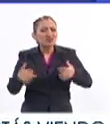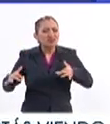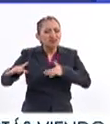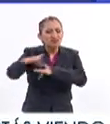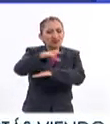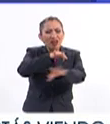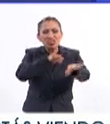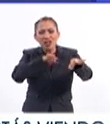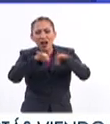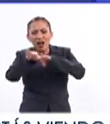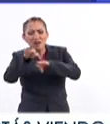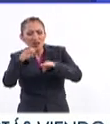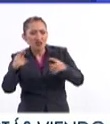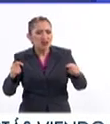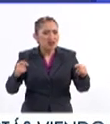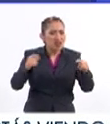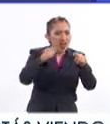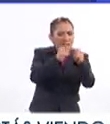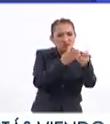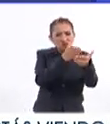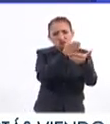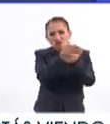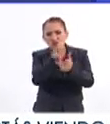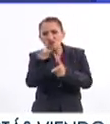personas trabajando los templos,